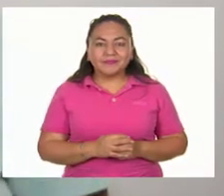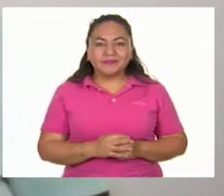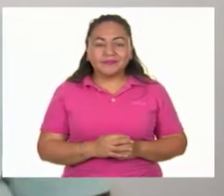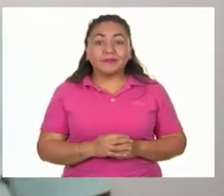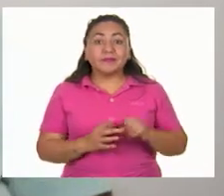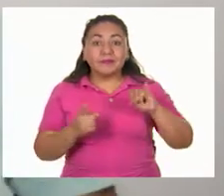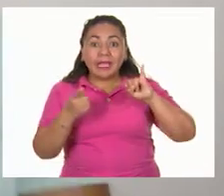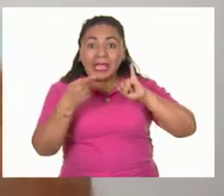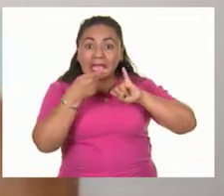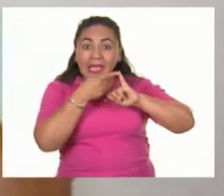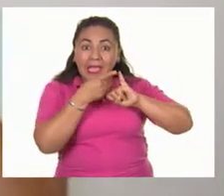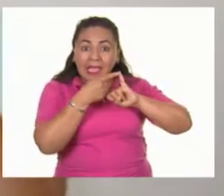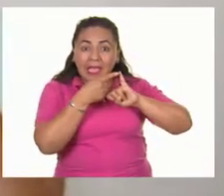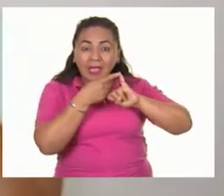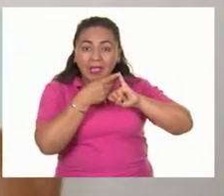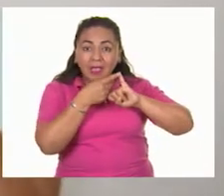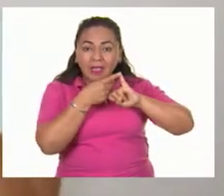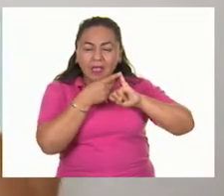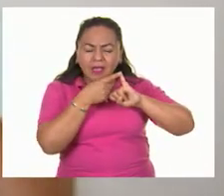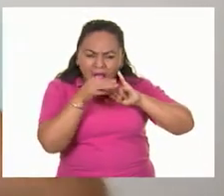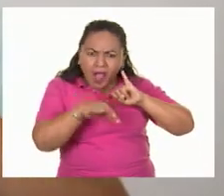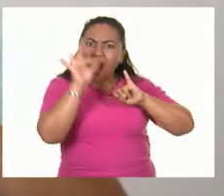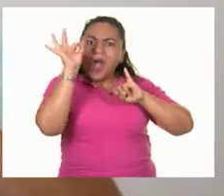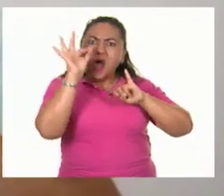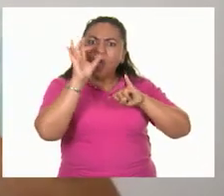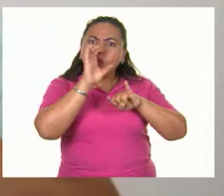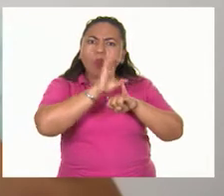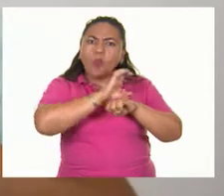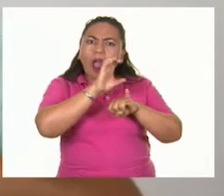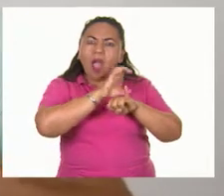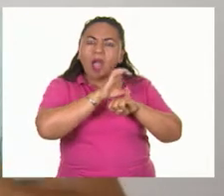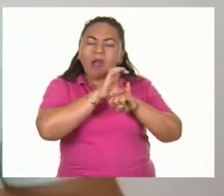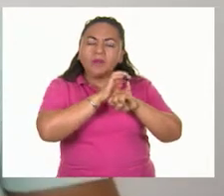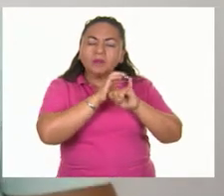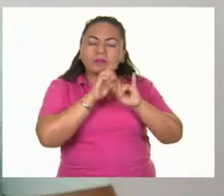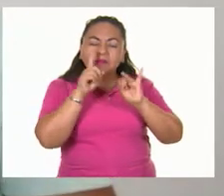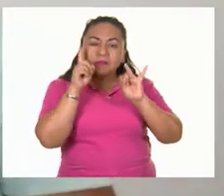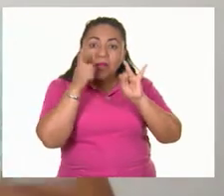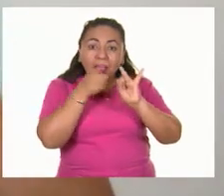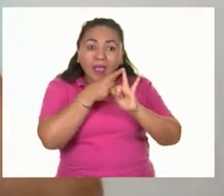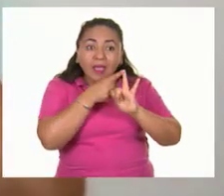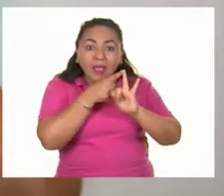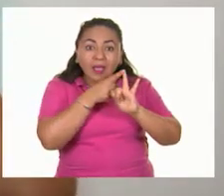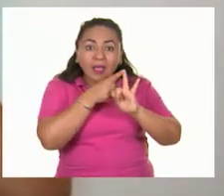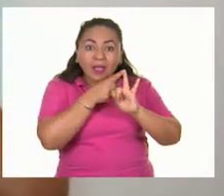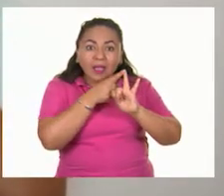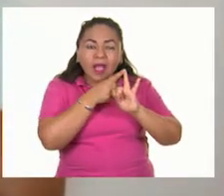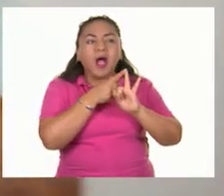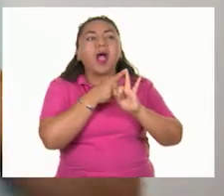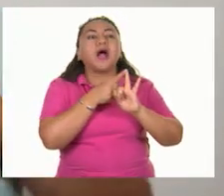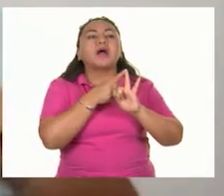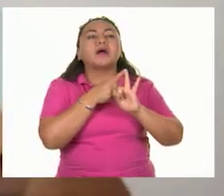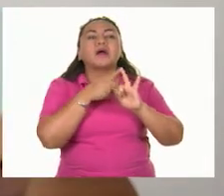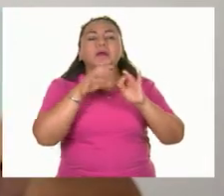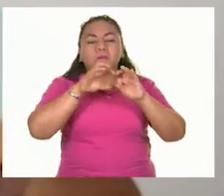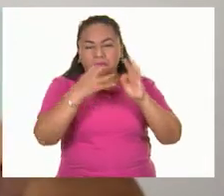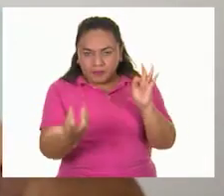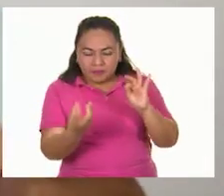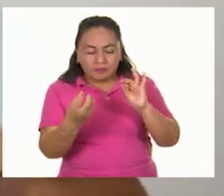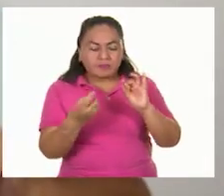Este dedito se encontró un huevito. Este lo partió.